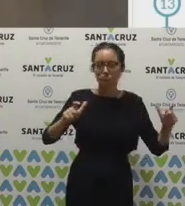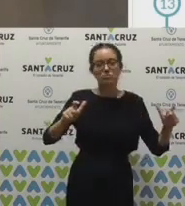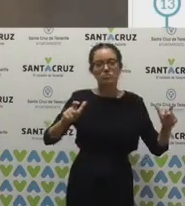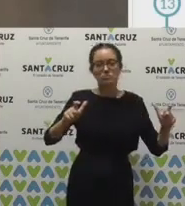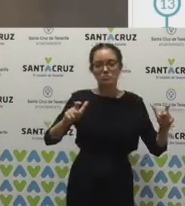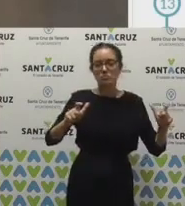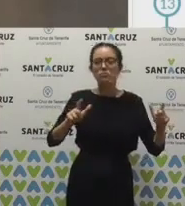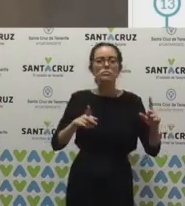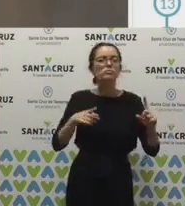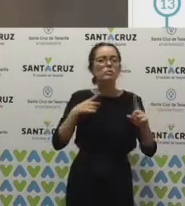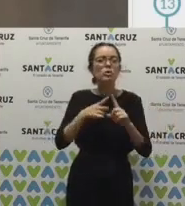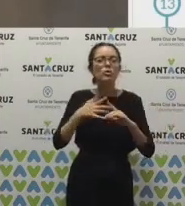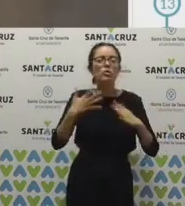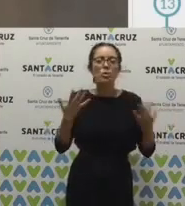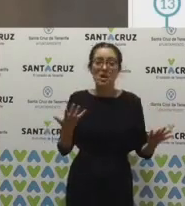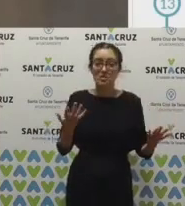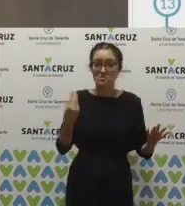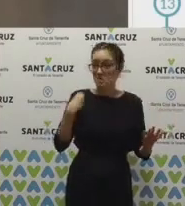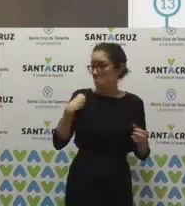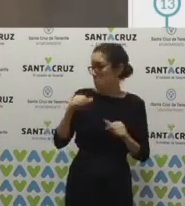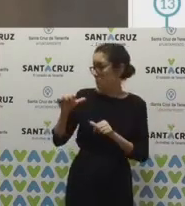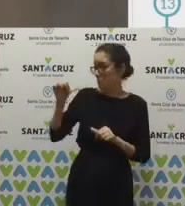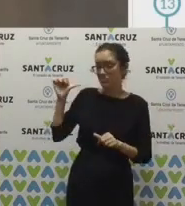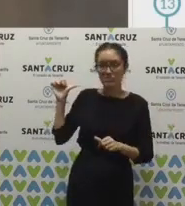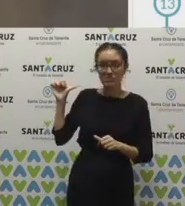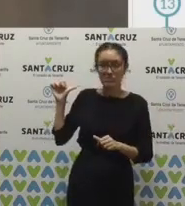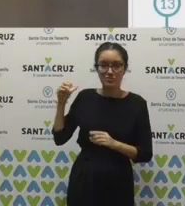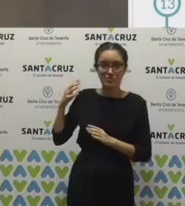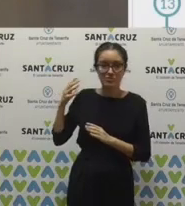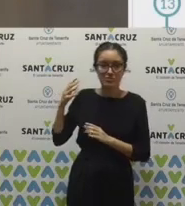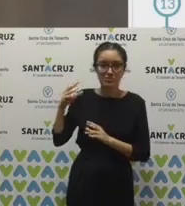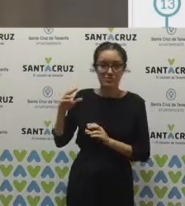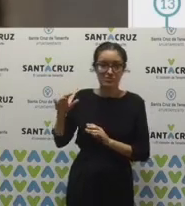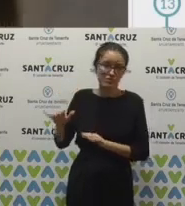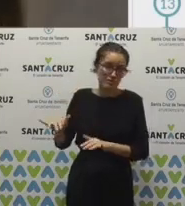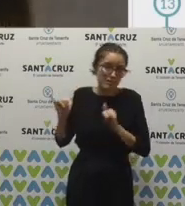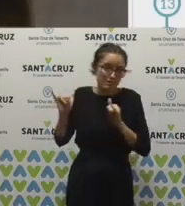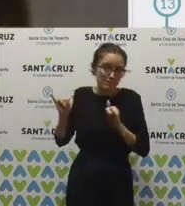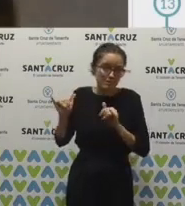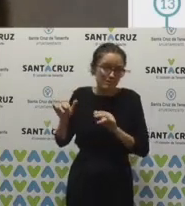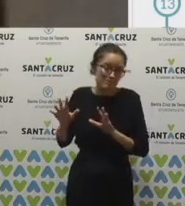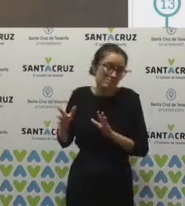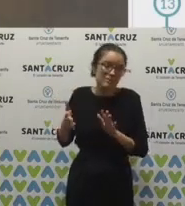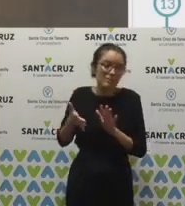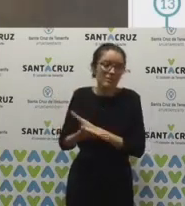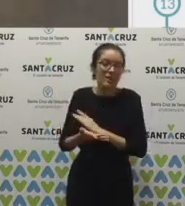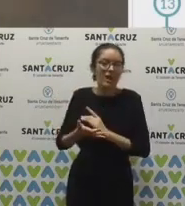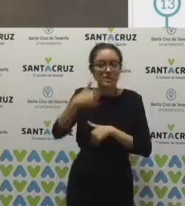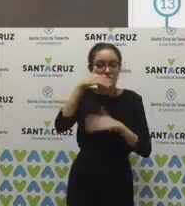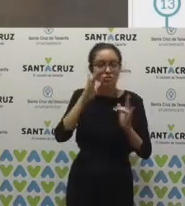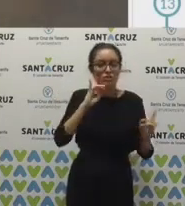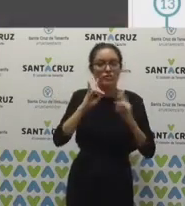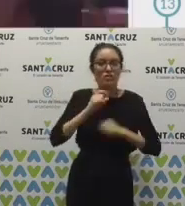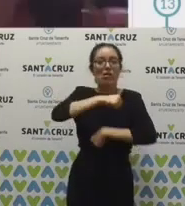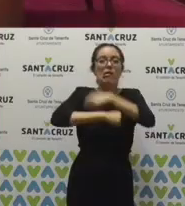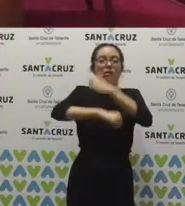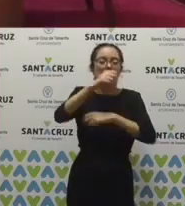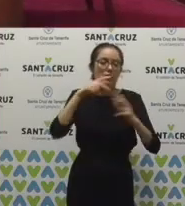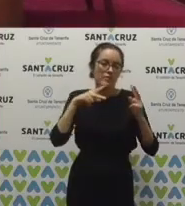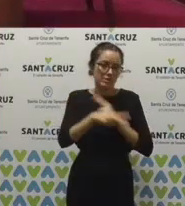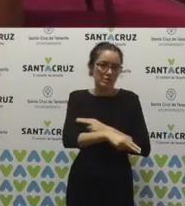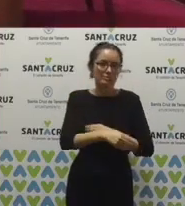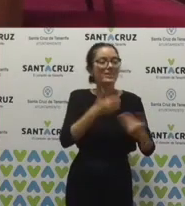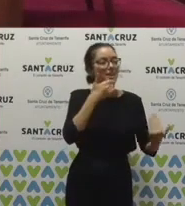ocurran el tipo de cosas como la de atención telefónica gracias gracias a doña